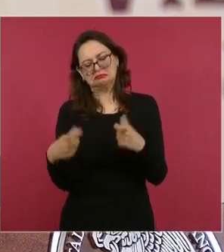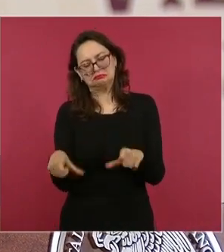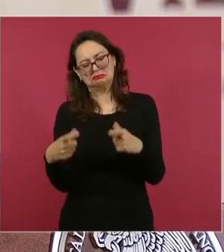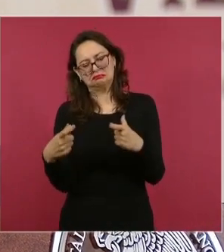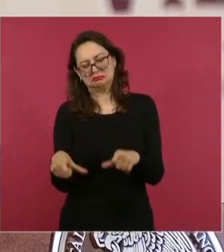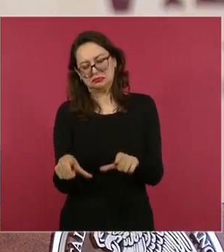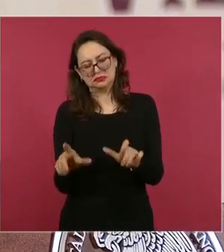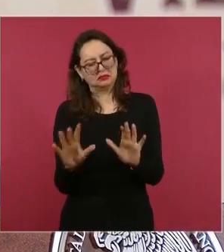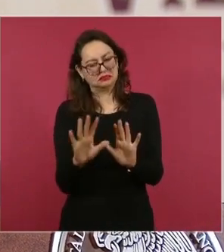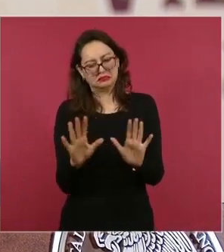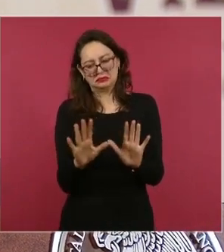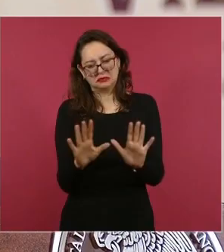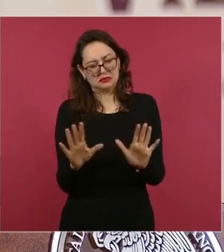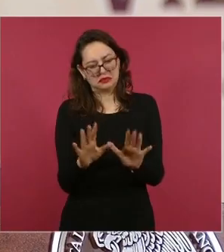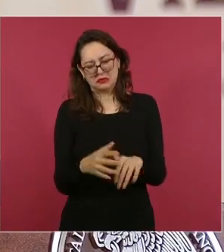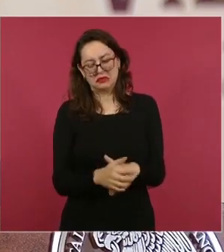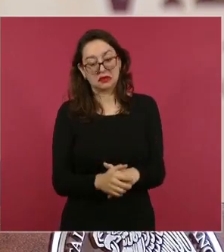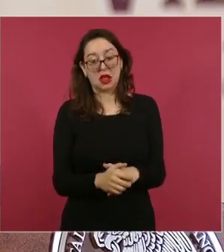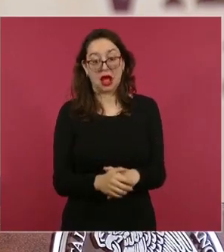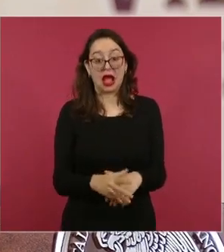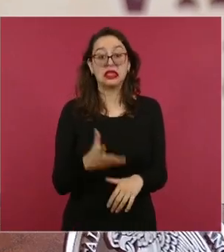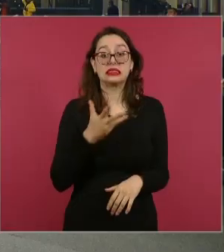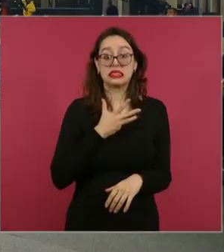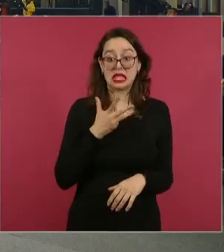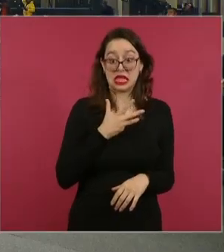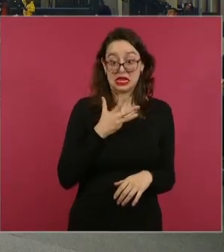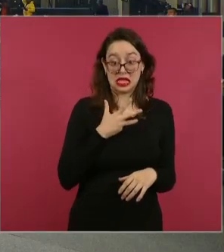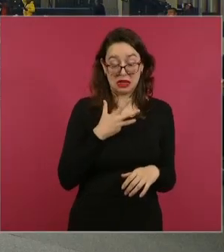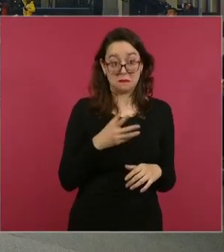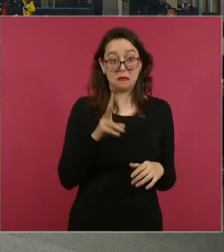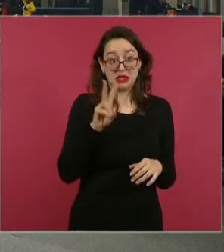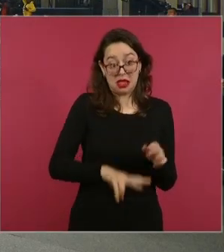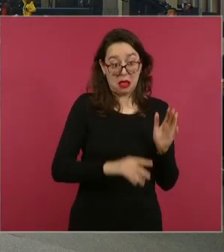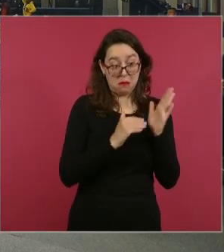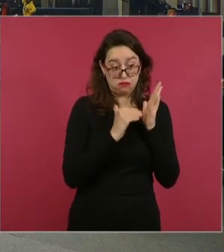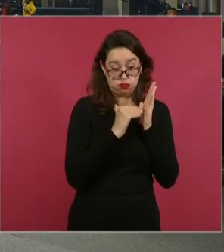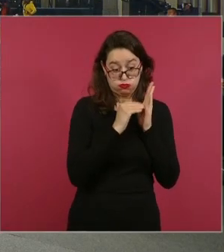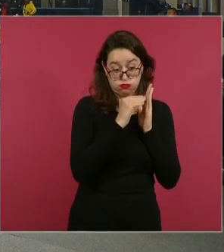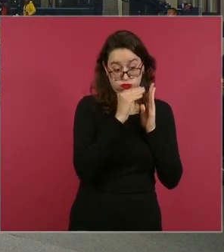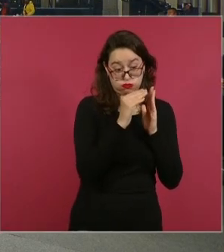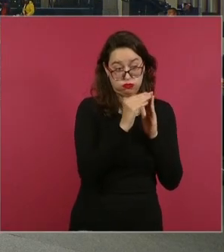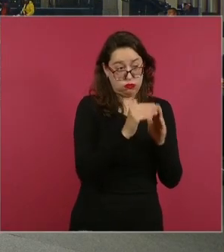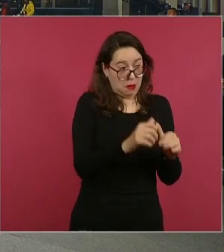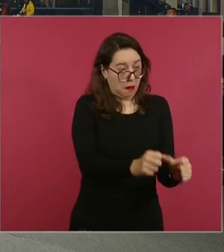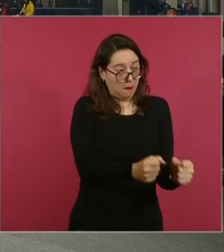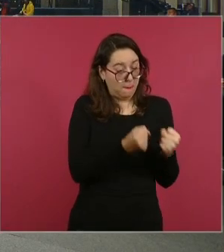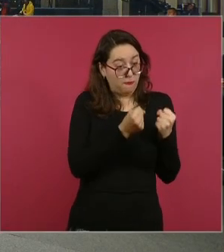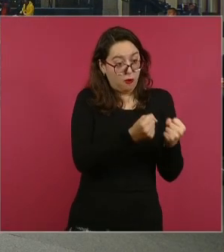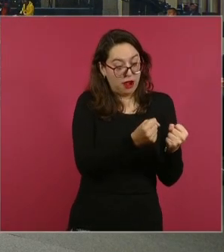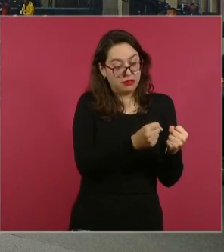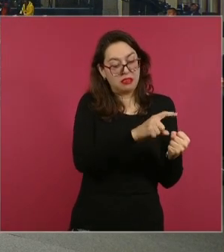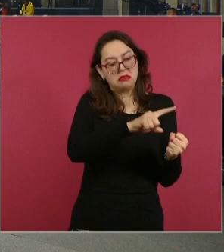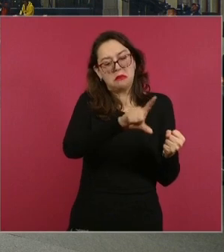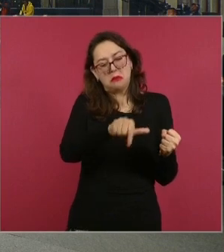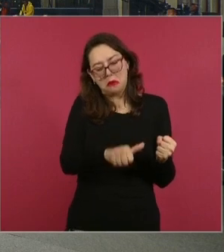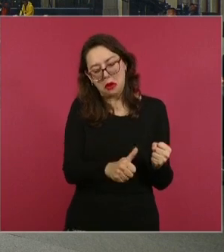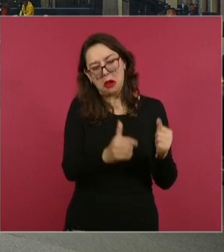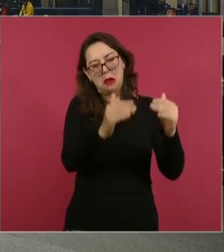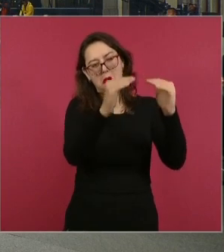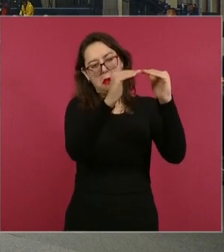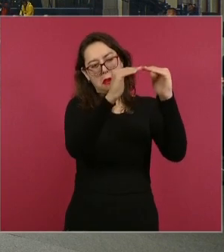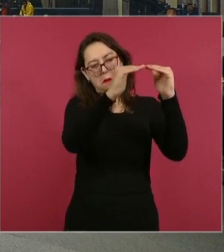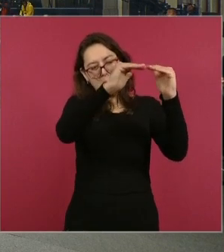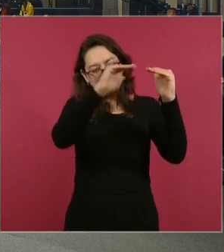hay la Triple A luego la del Pacífico la mexicana